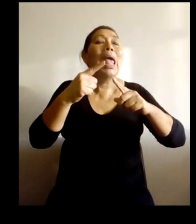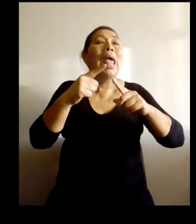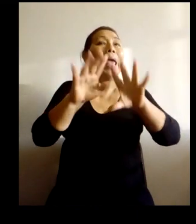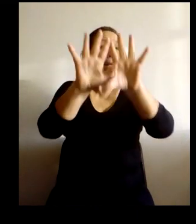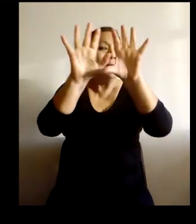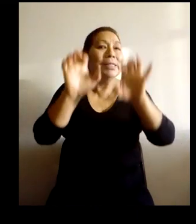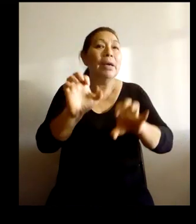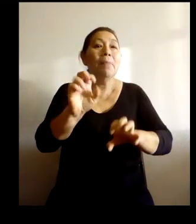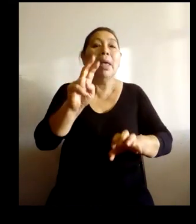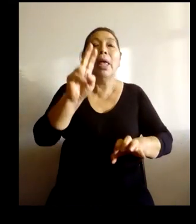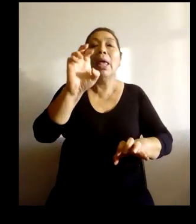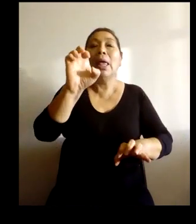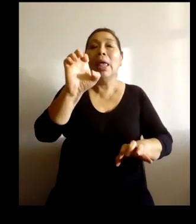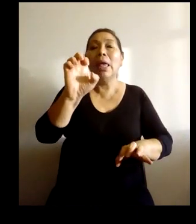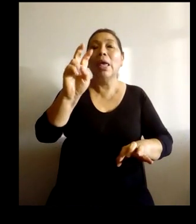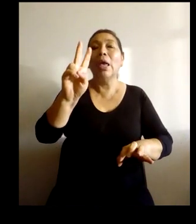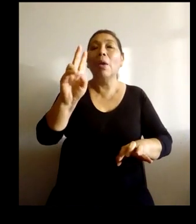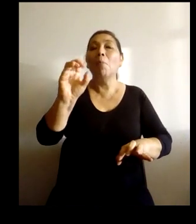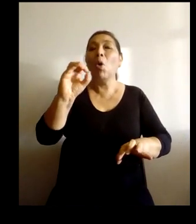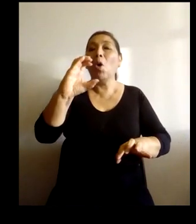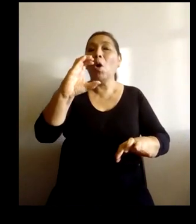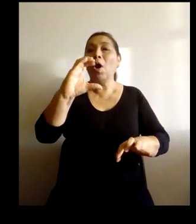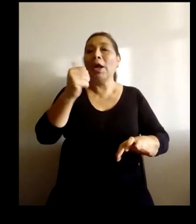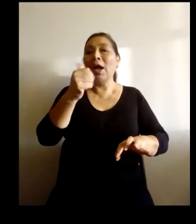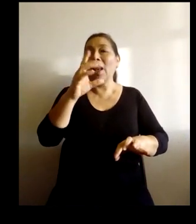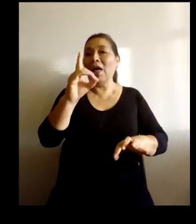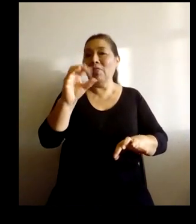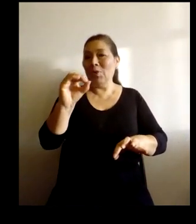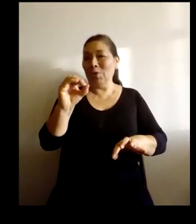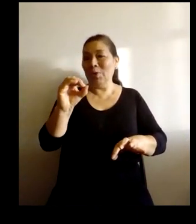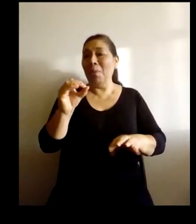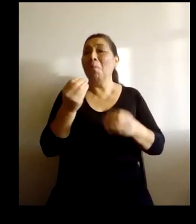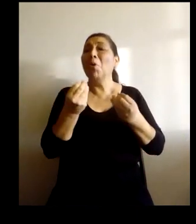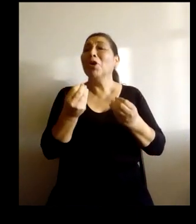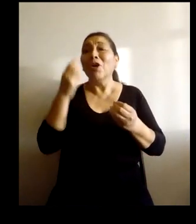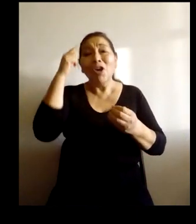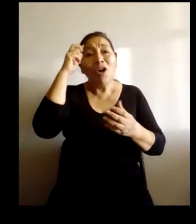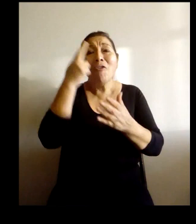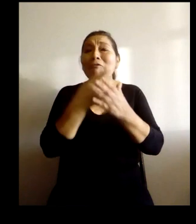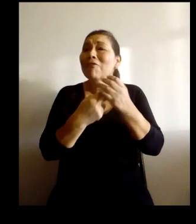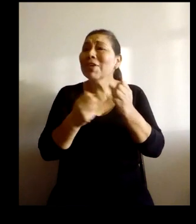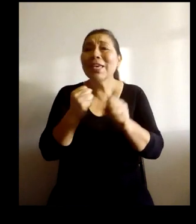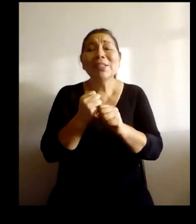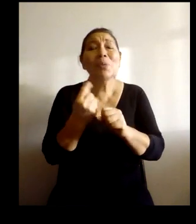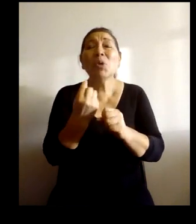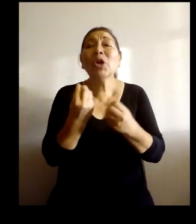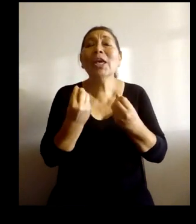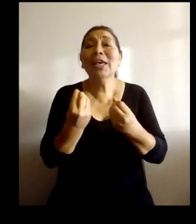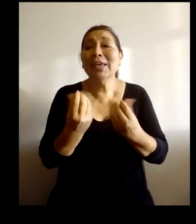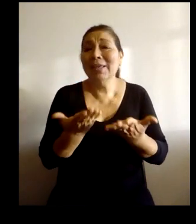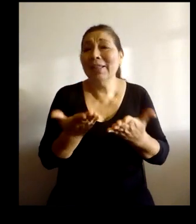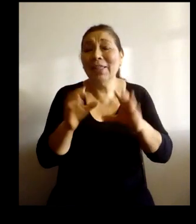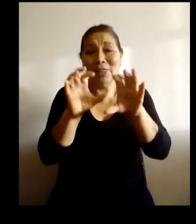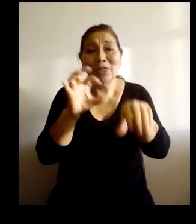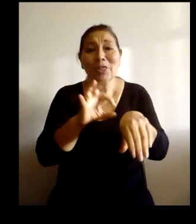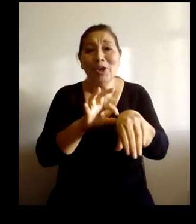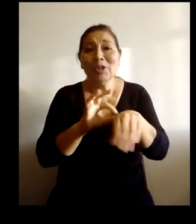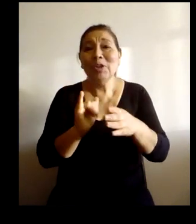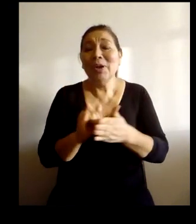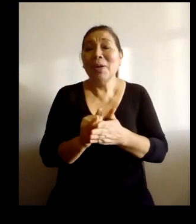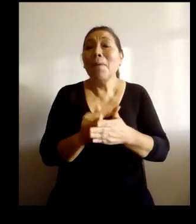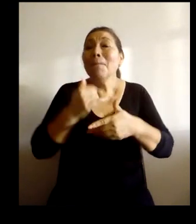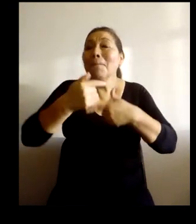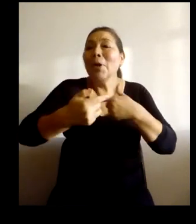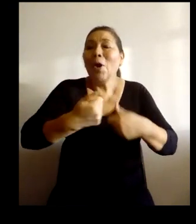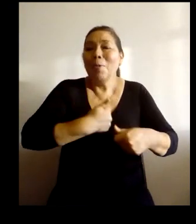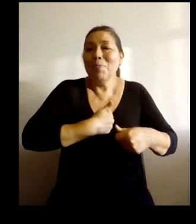una prueba objetiva, gold estándar, ya también la he analizado anteriormente. ¿Por qué no confieren este certificado de Honorio Delgado? Porque el certificado de Honorio